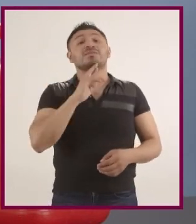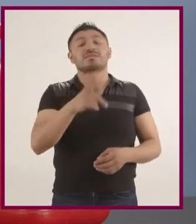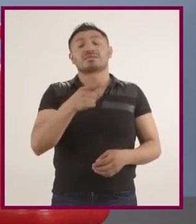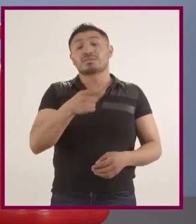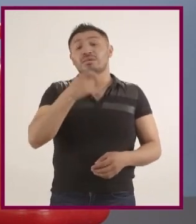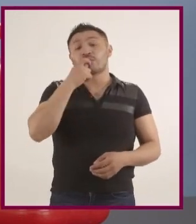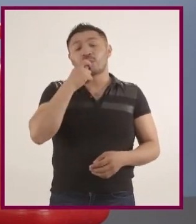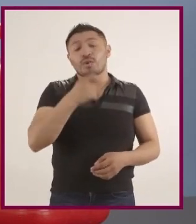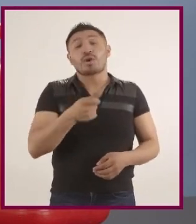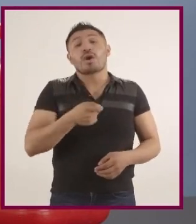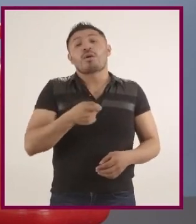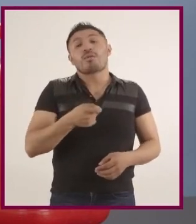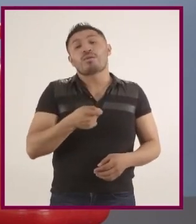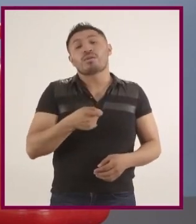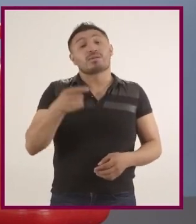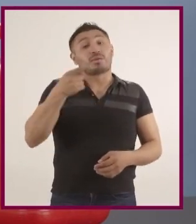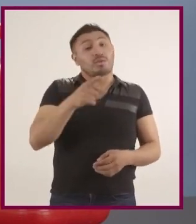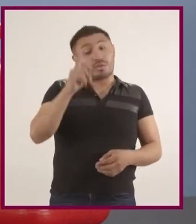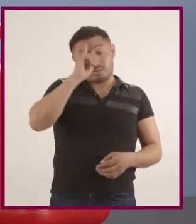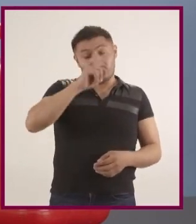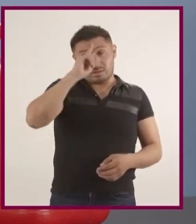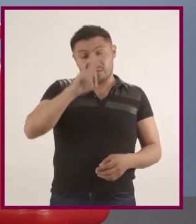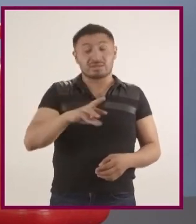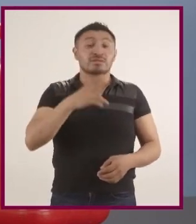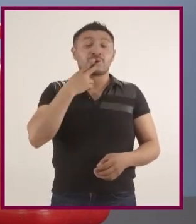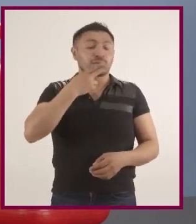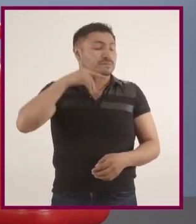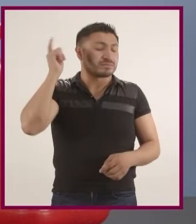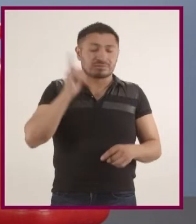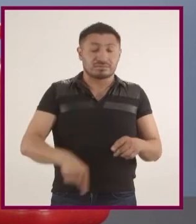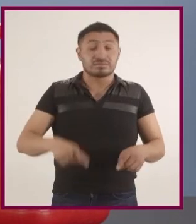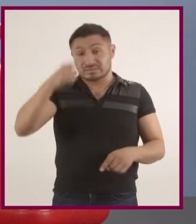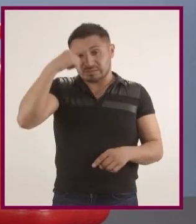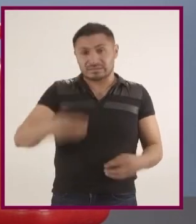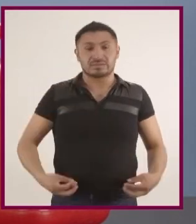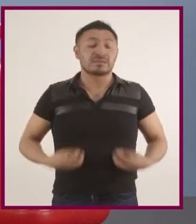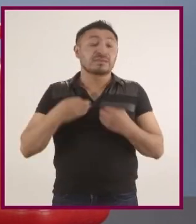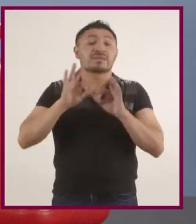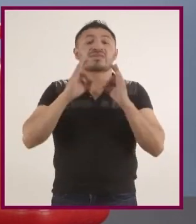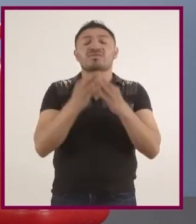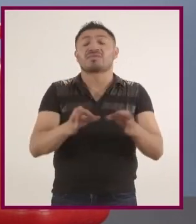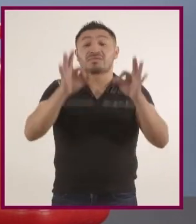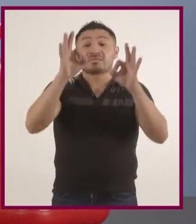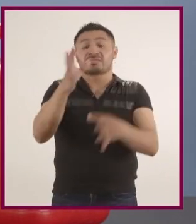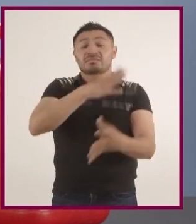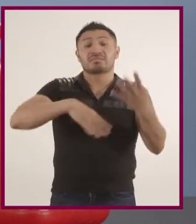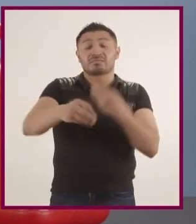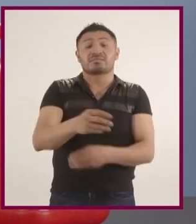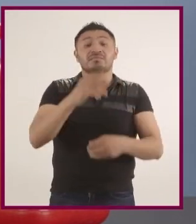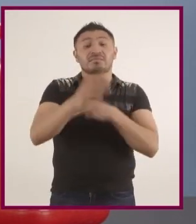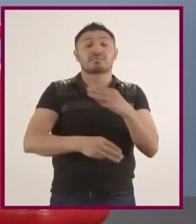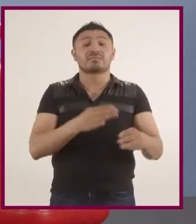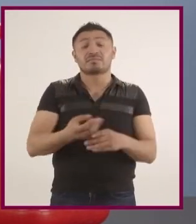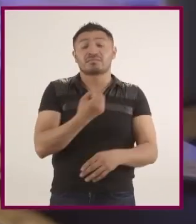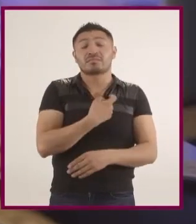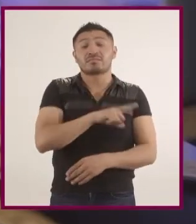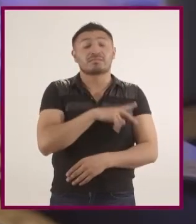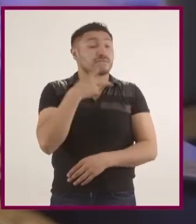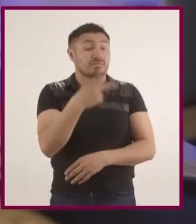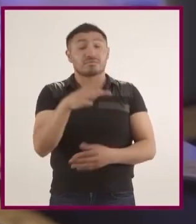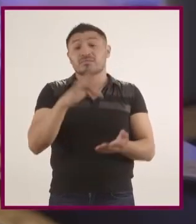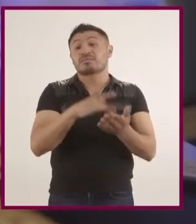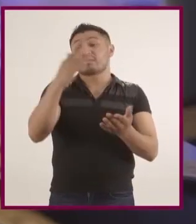uso un fósforo o Mejor aún me puede sugerir que abandones ese hábito para vivir de forma más sustentable que el planeta y su salud se lo agradecerán